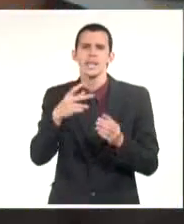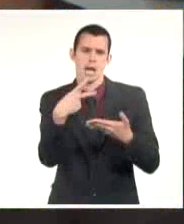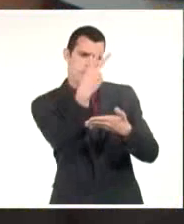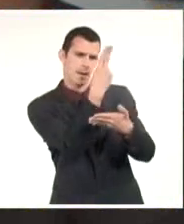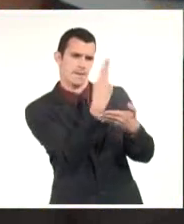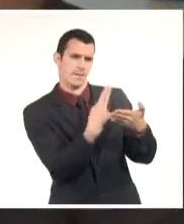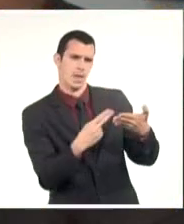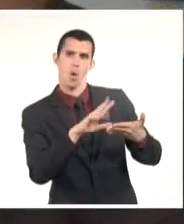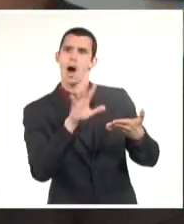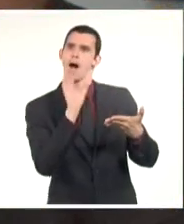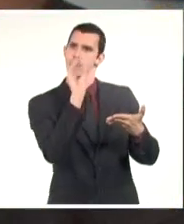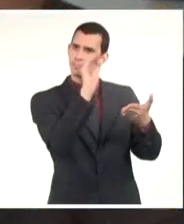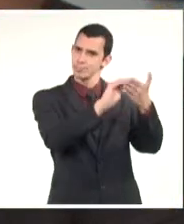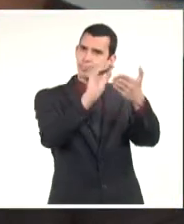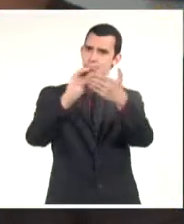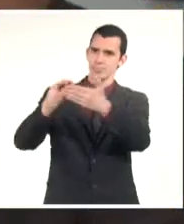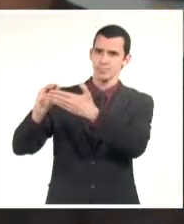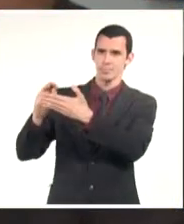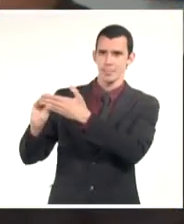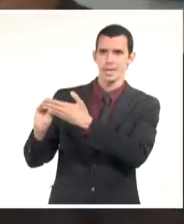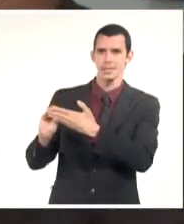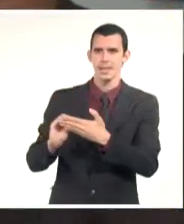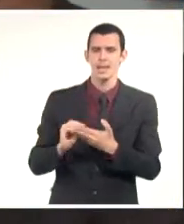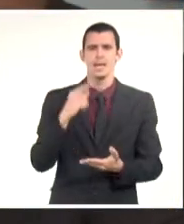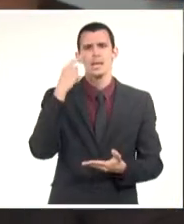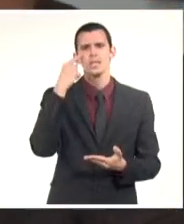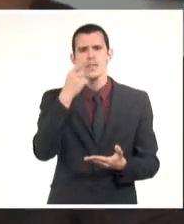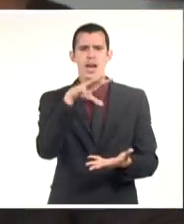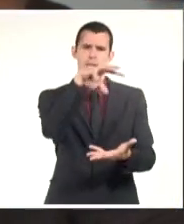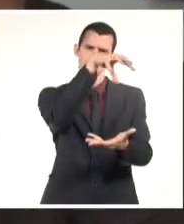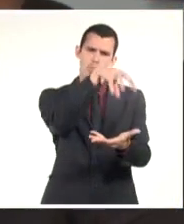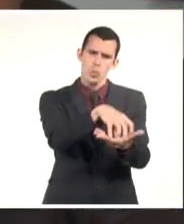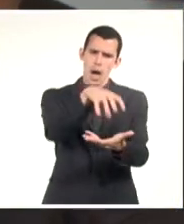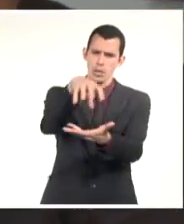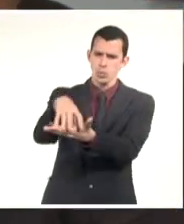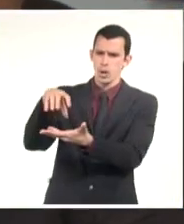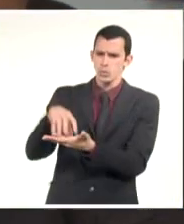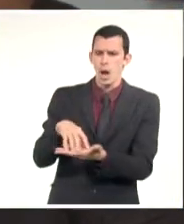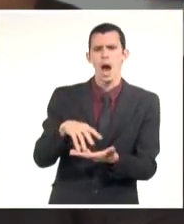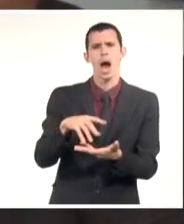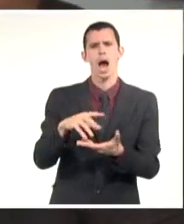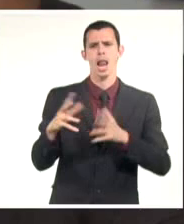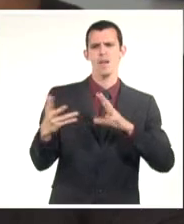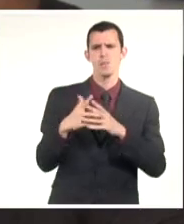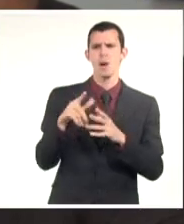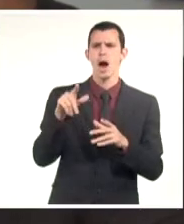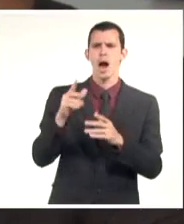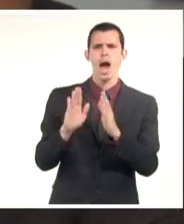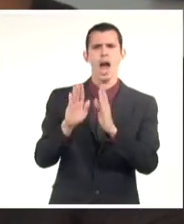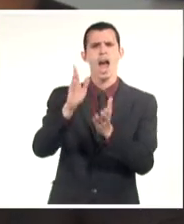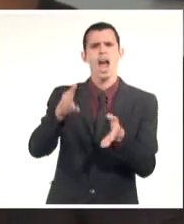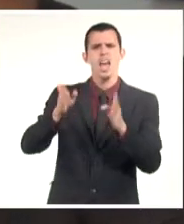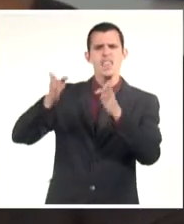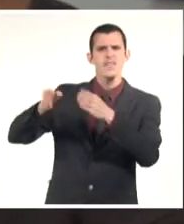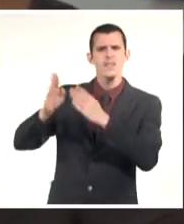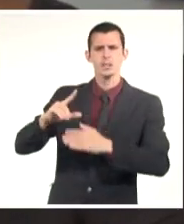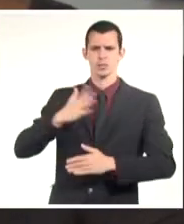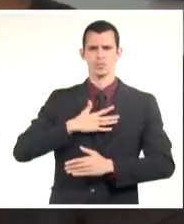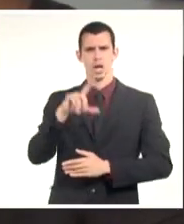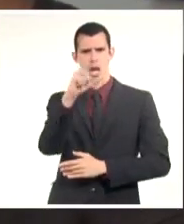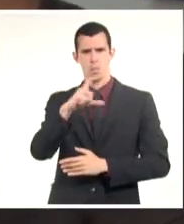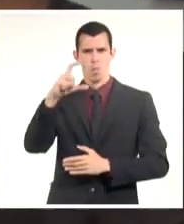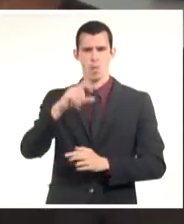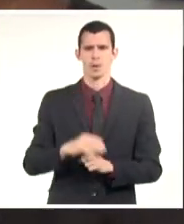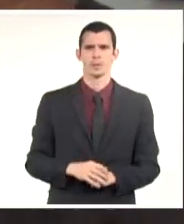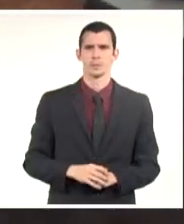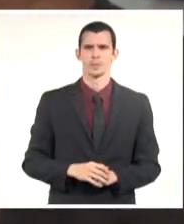Provecho. Todas las imágenes que he utilizado de Camagüey son de principios del 20